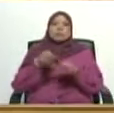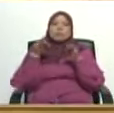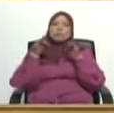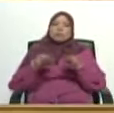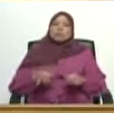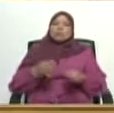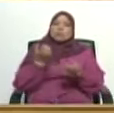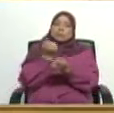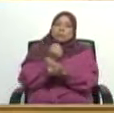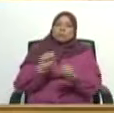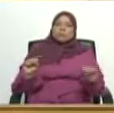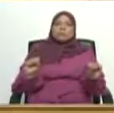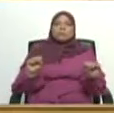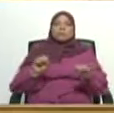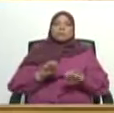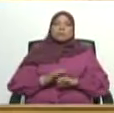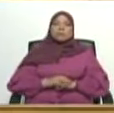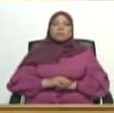impide